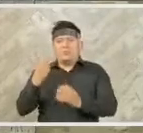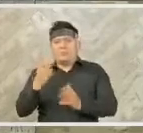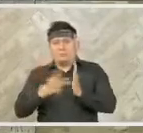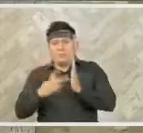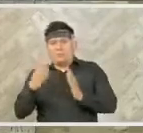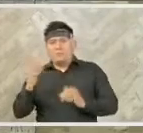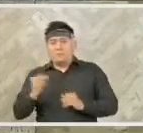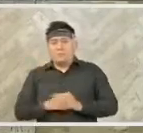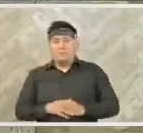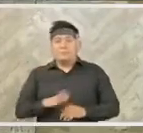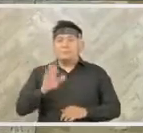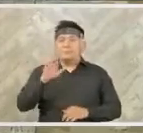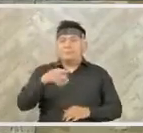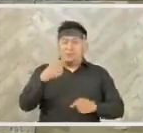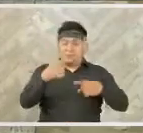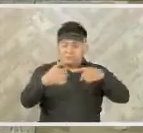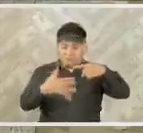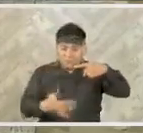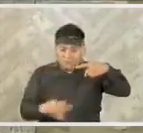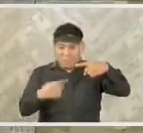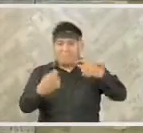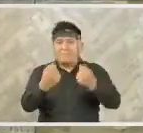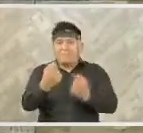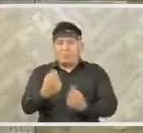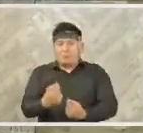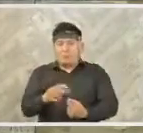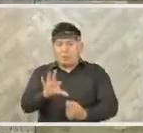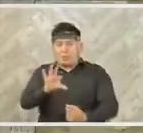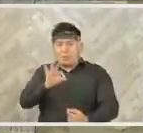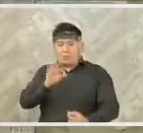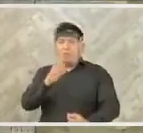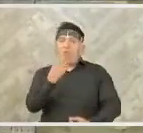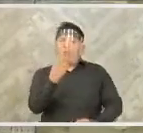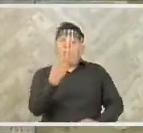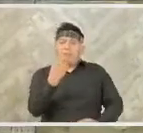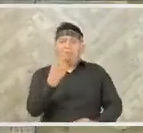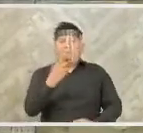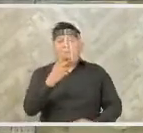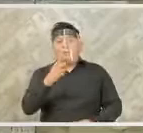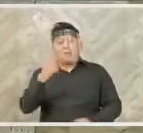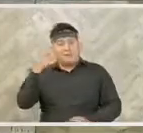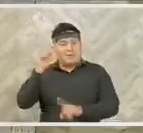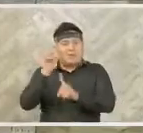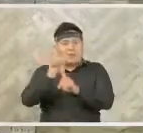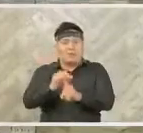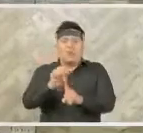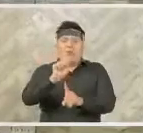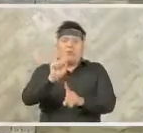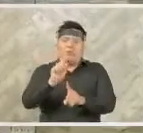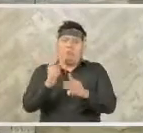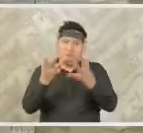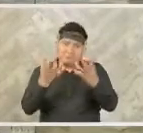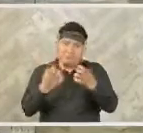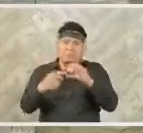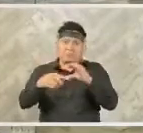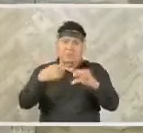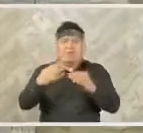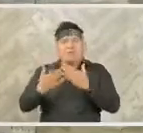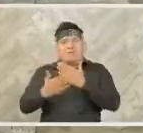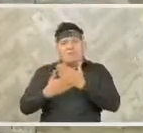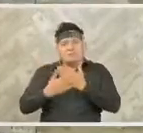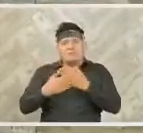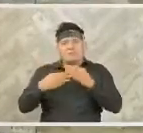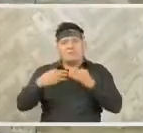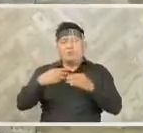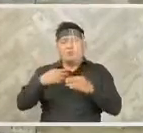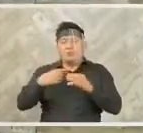no seleccionamos su pregunta, no se preocupe, ahí mismo en el chat estaremos por supuesto respondiendo, o si usted nos deja su correo electrónico, pues de una vez